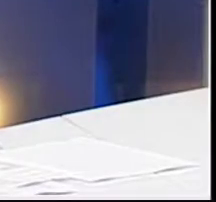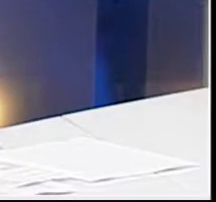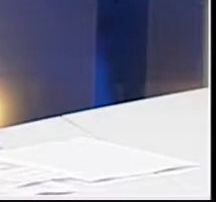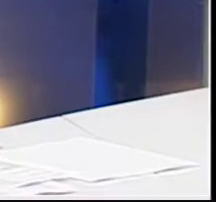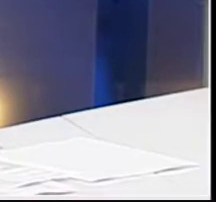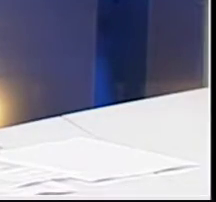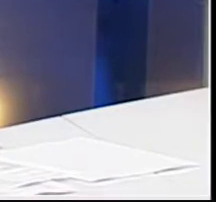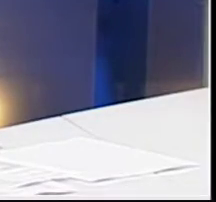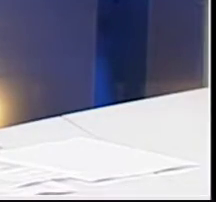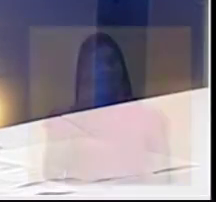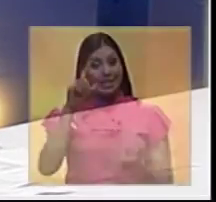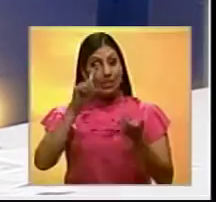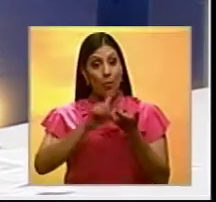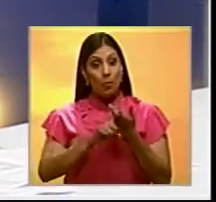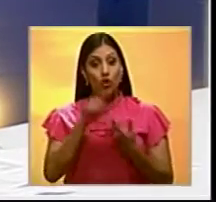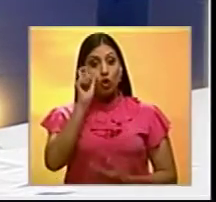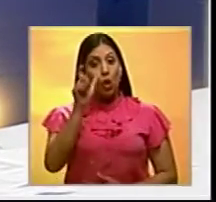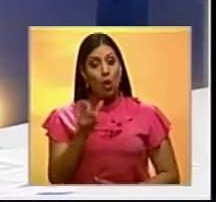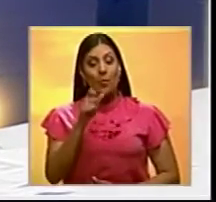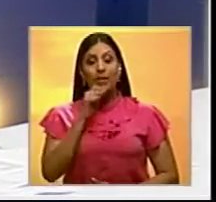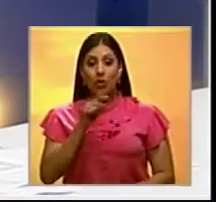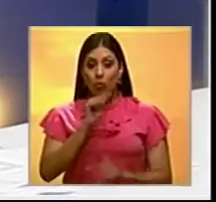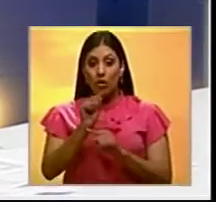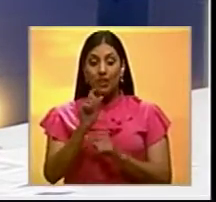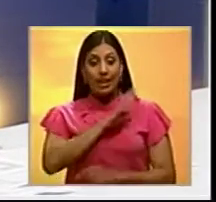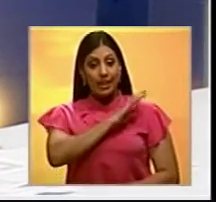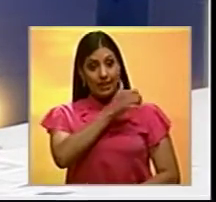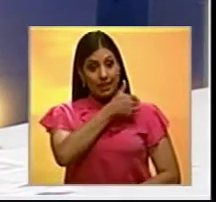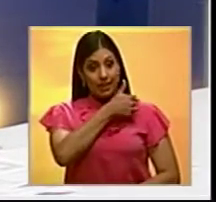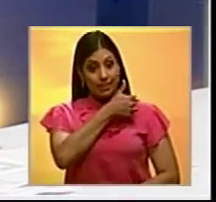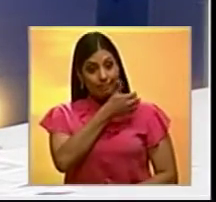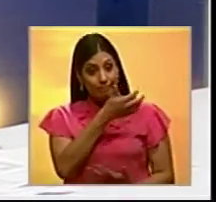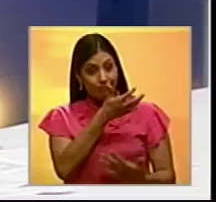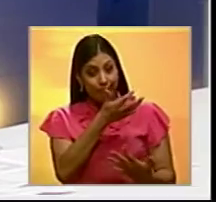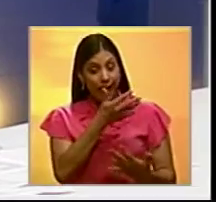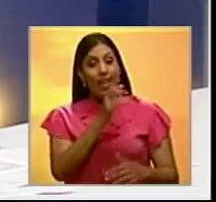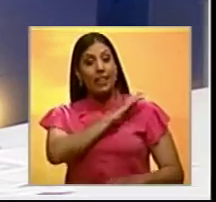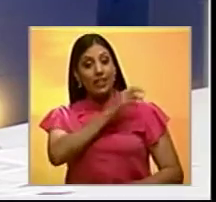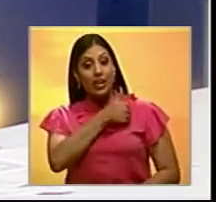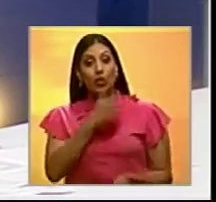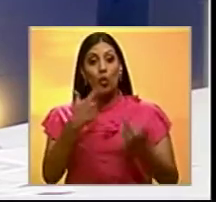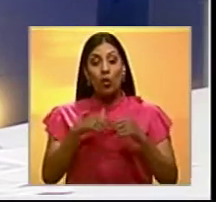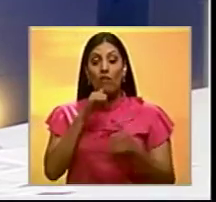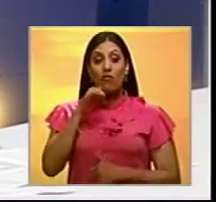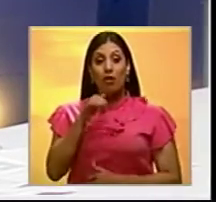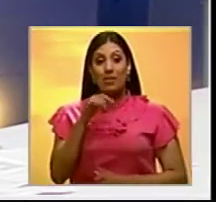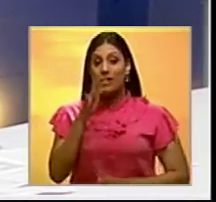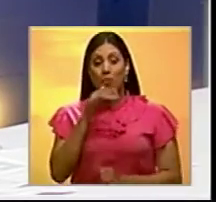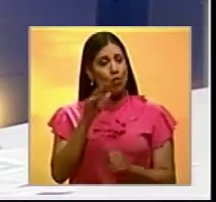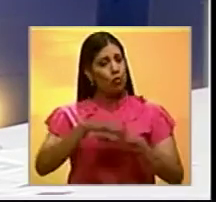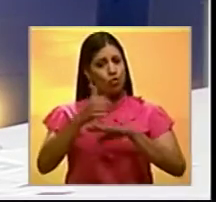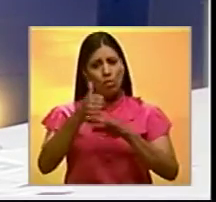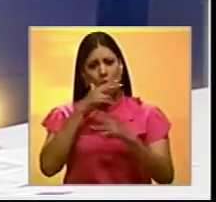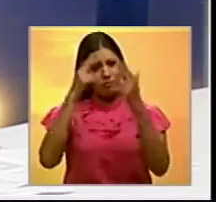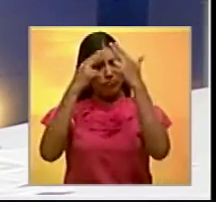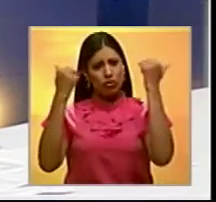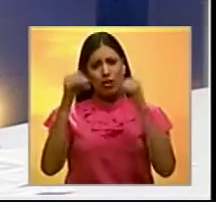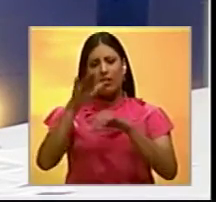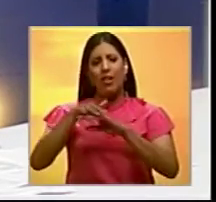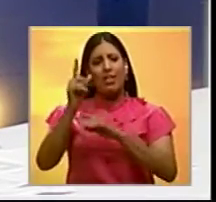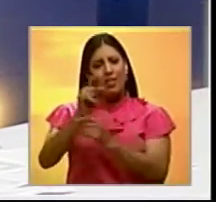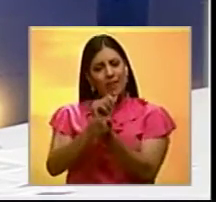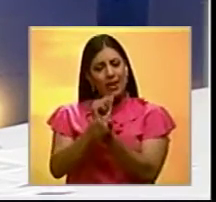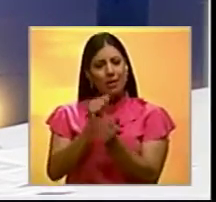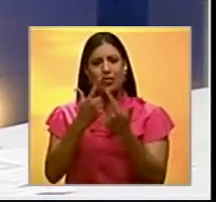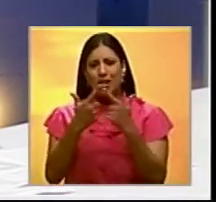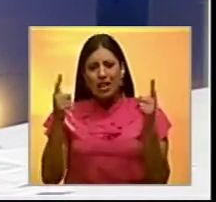Silvia de Jatar, esposa de Braulio Jatar, insiste en que el director de un portal informativo es inocente y debe salir de